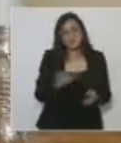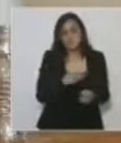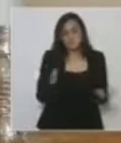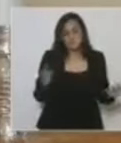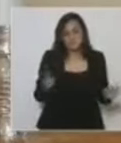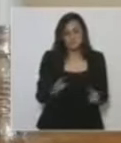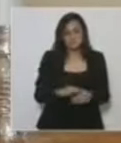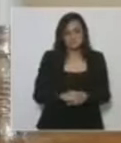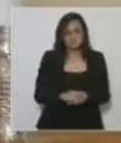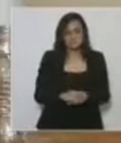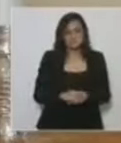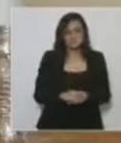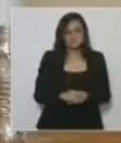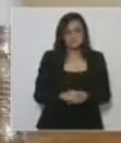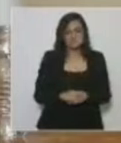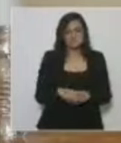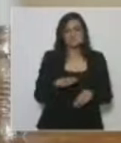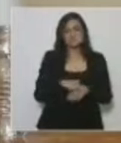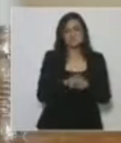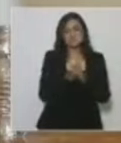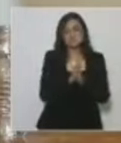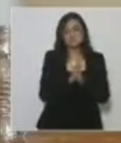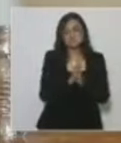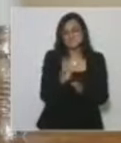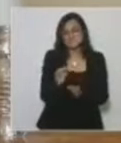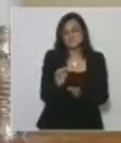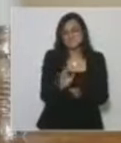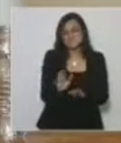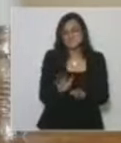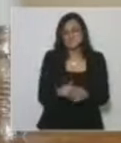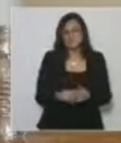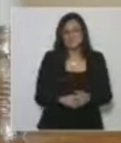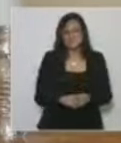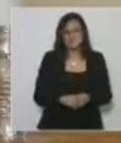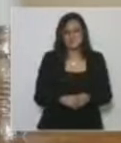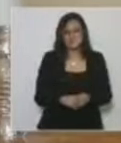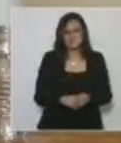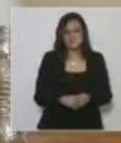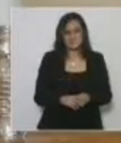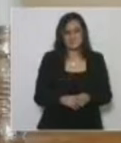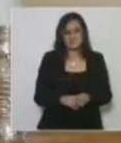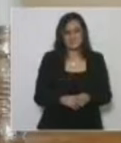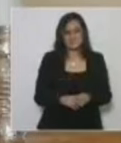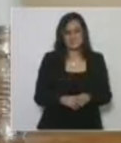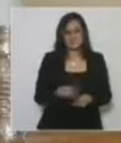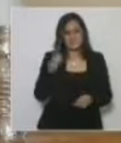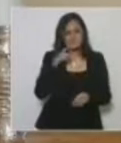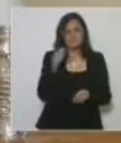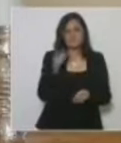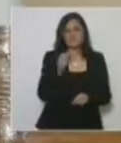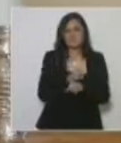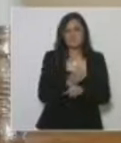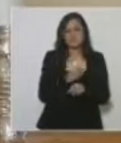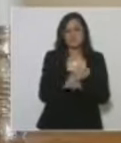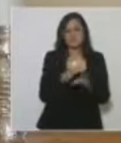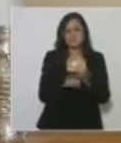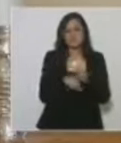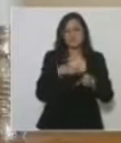favor. ¿Sí? Yo creo que está abrumado de tantas cosas que surgen diarias.